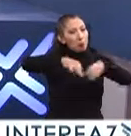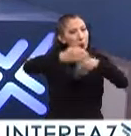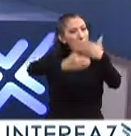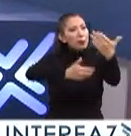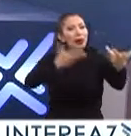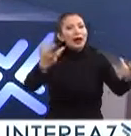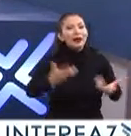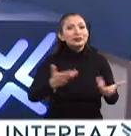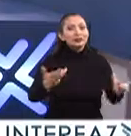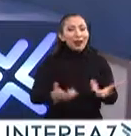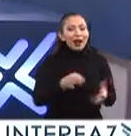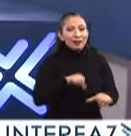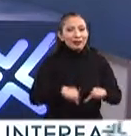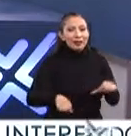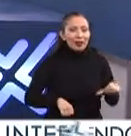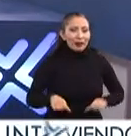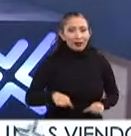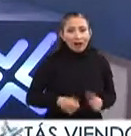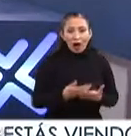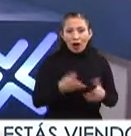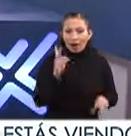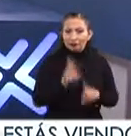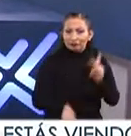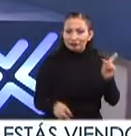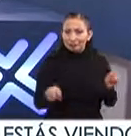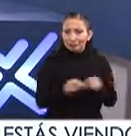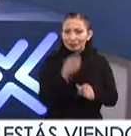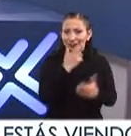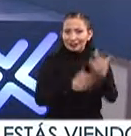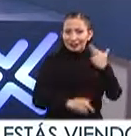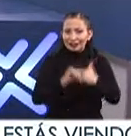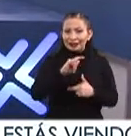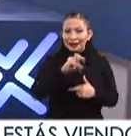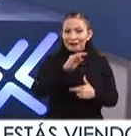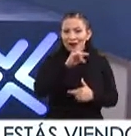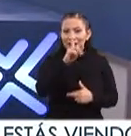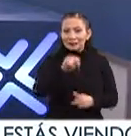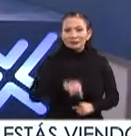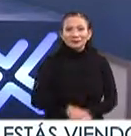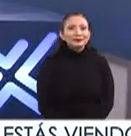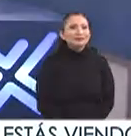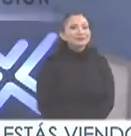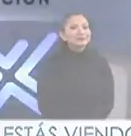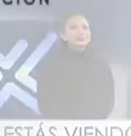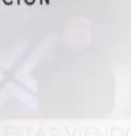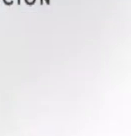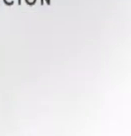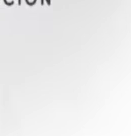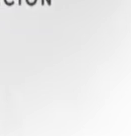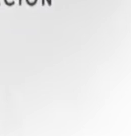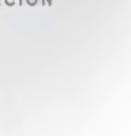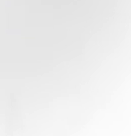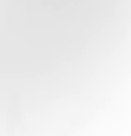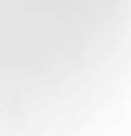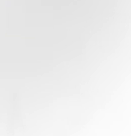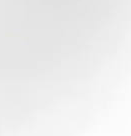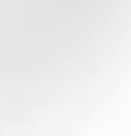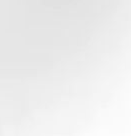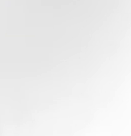de llevar a cabo las acciones. Vamos a hacer una breve pausa, regresamos. Esto es Interfaz.